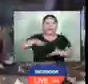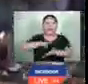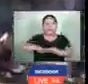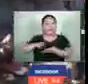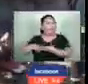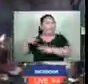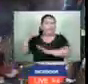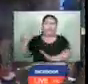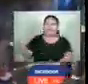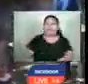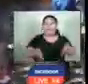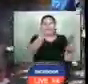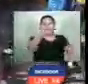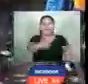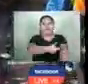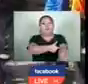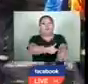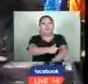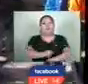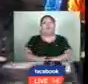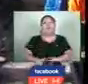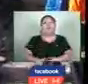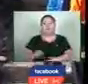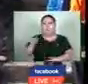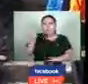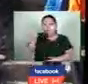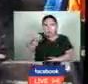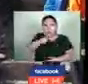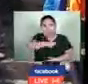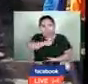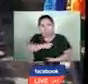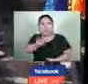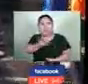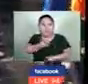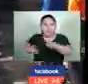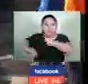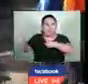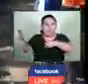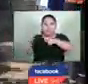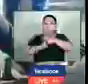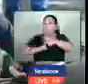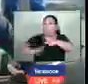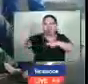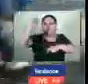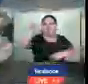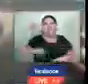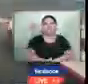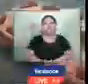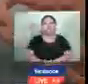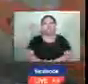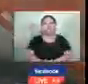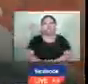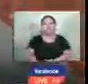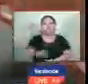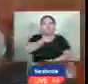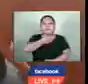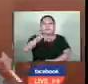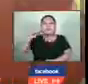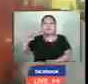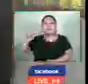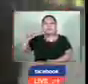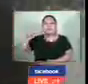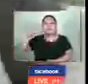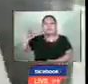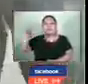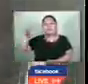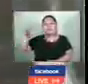y trasladada a un centro hospitalario. El responsable del hecho huyó del lugar. Un reporte de Iliana